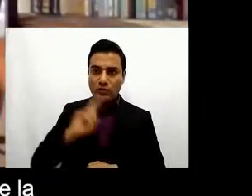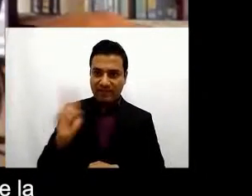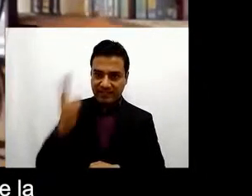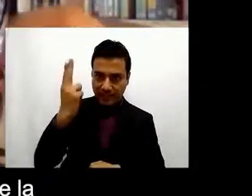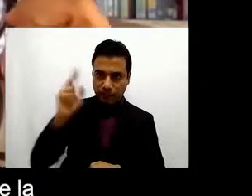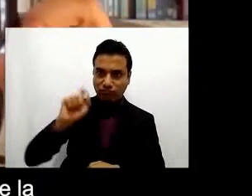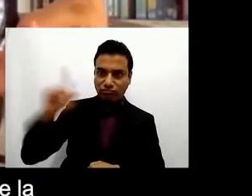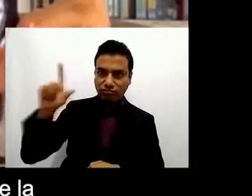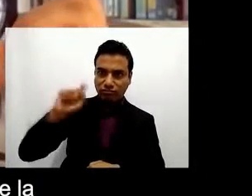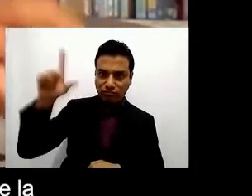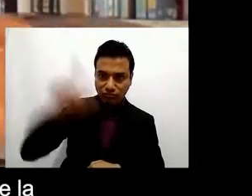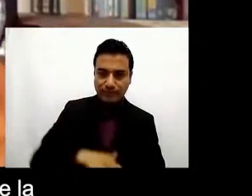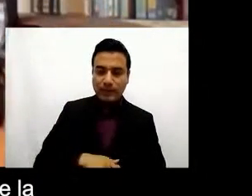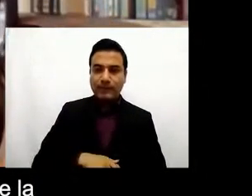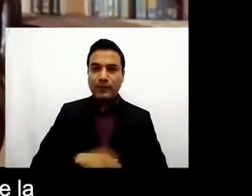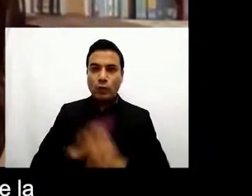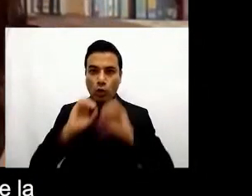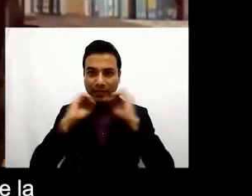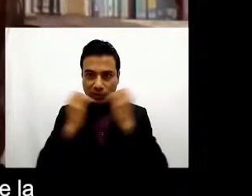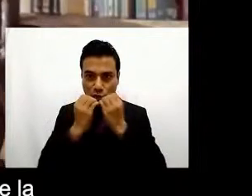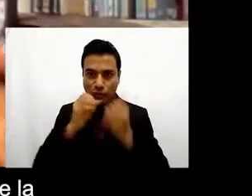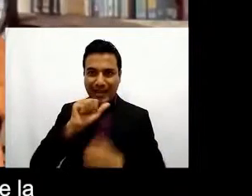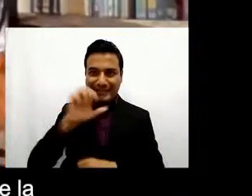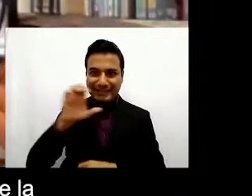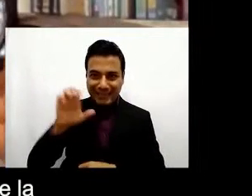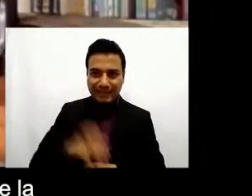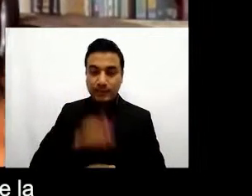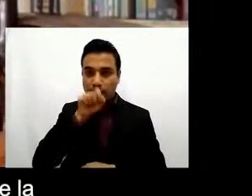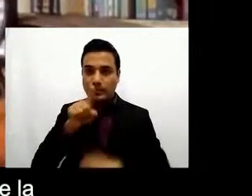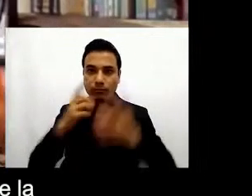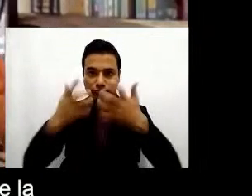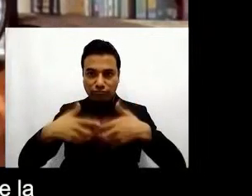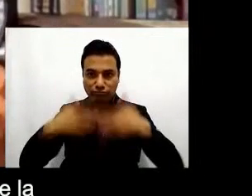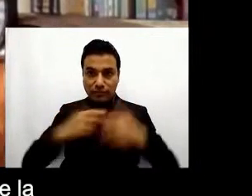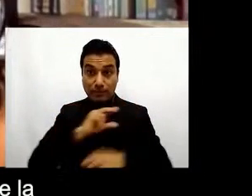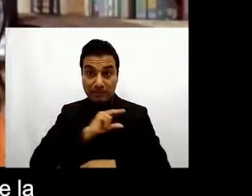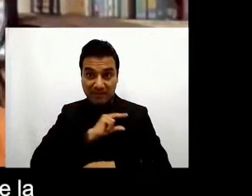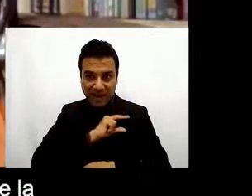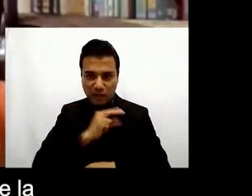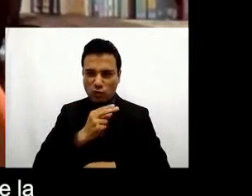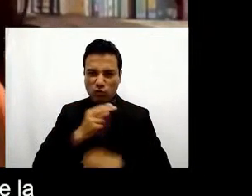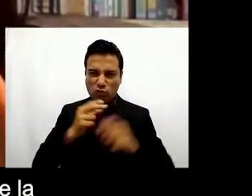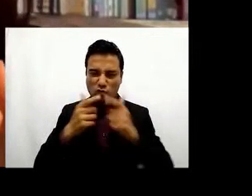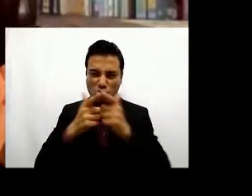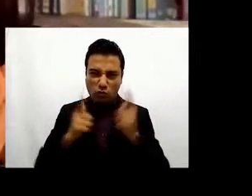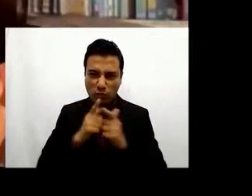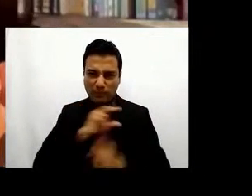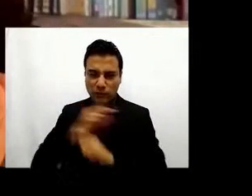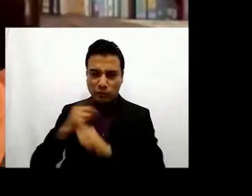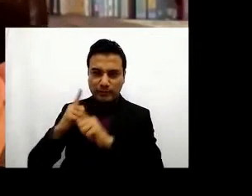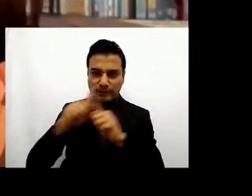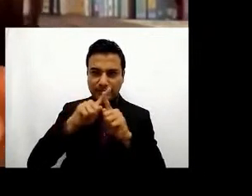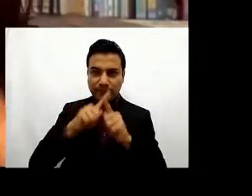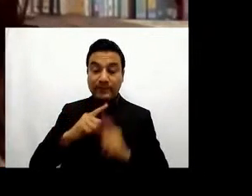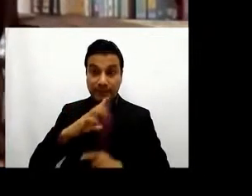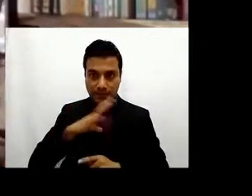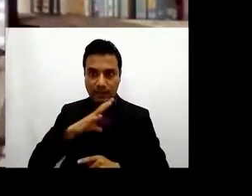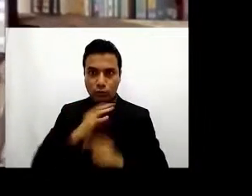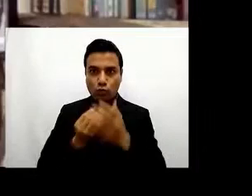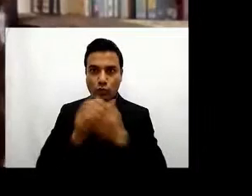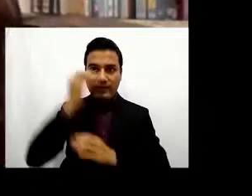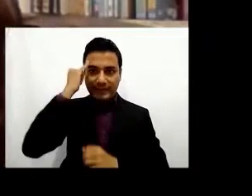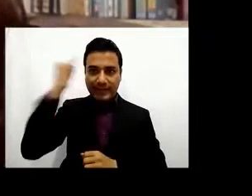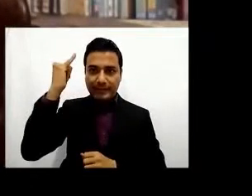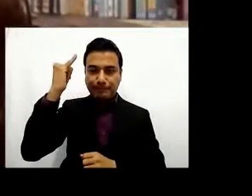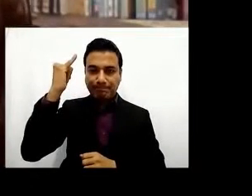las organizaciones de la sociedad civil y el ámbito privado, se impulsan igualmente políticas culturales